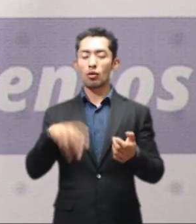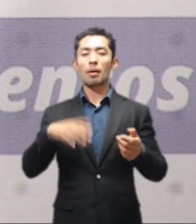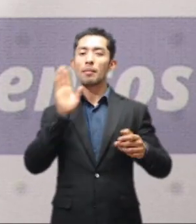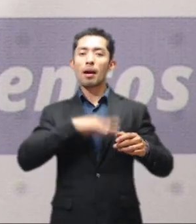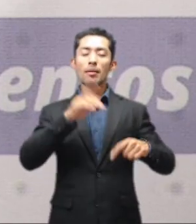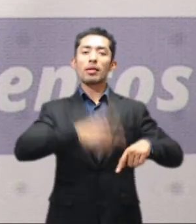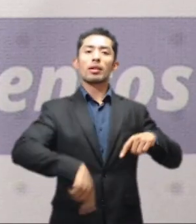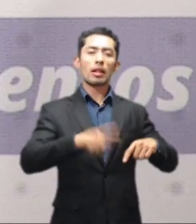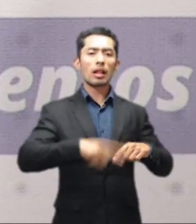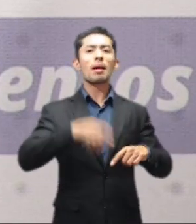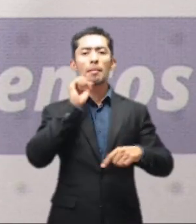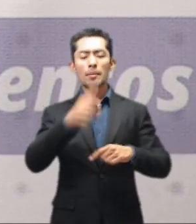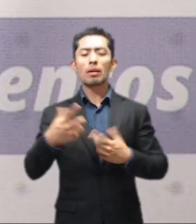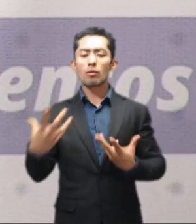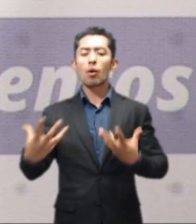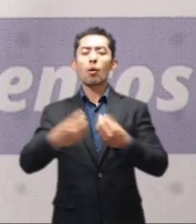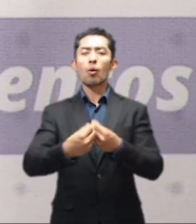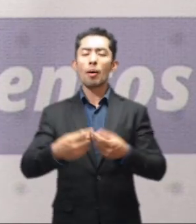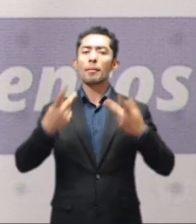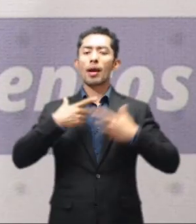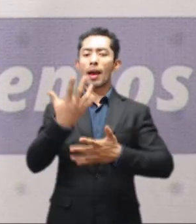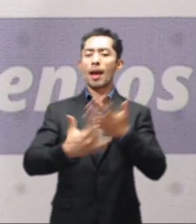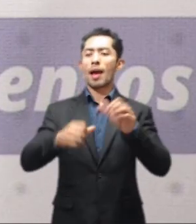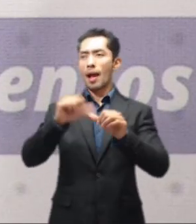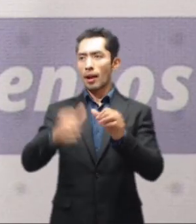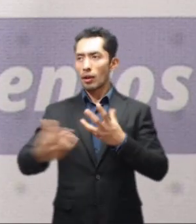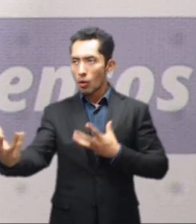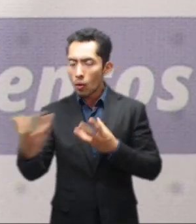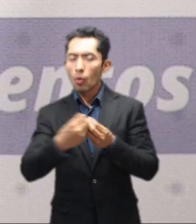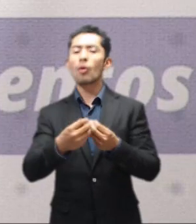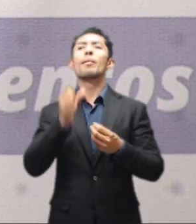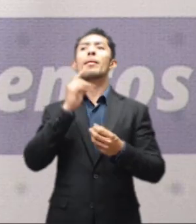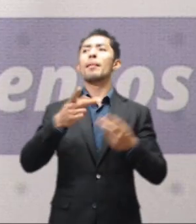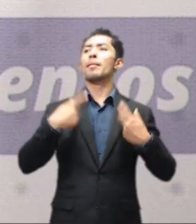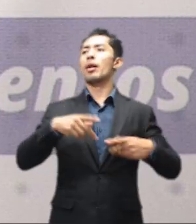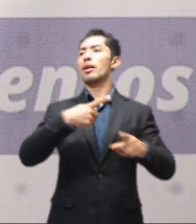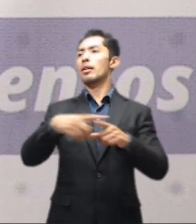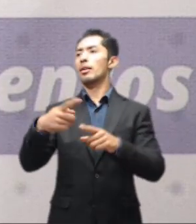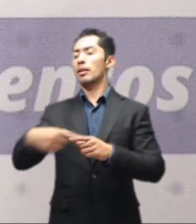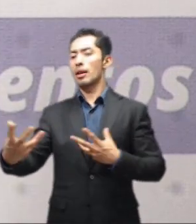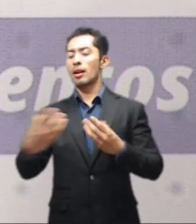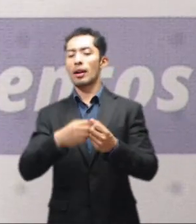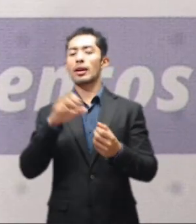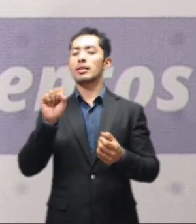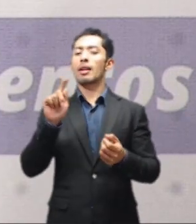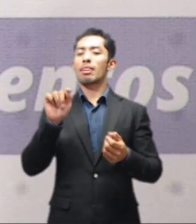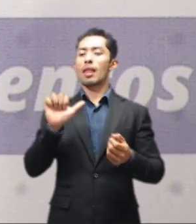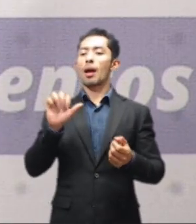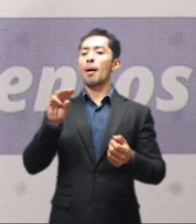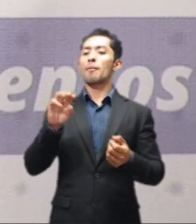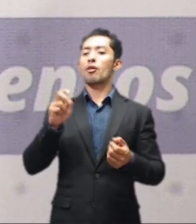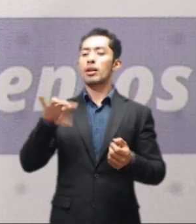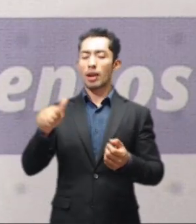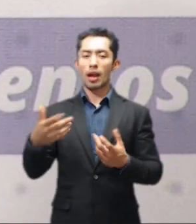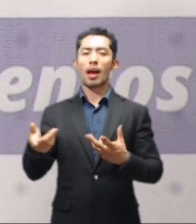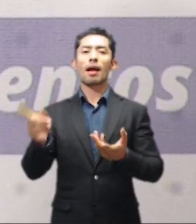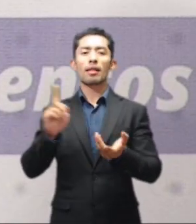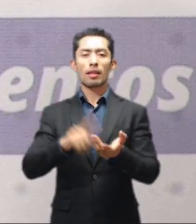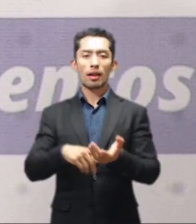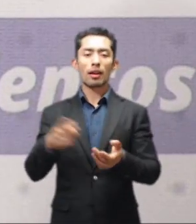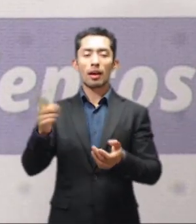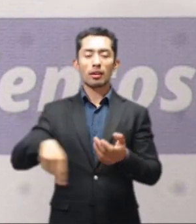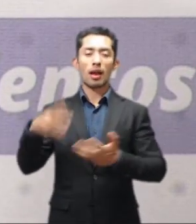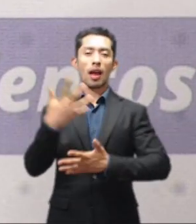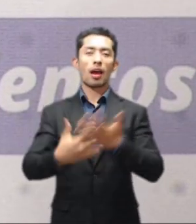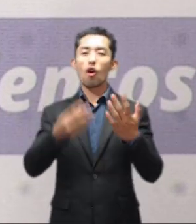caminar de la mano con todos y cada uno de los artesanos con todos y cada uno de las personas de Santa Mónica que elaboran eh